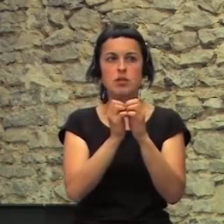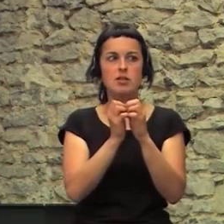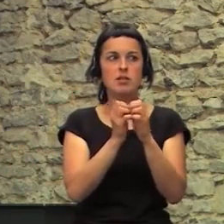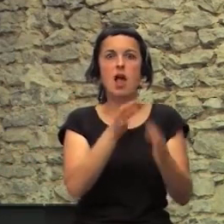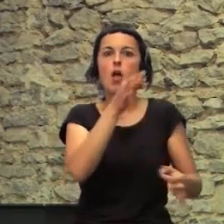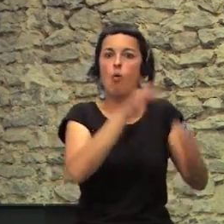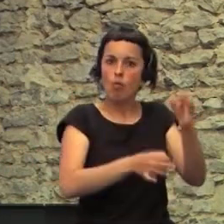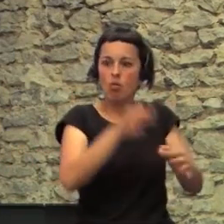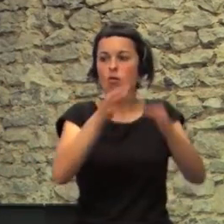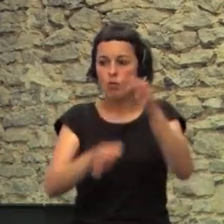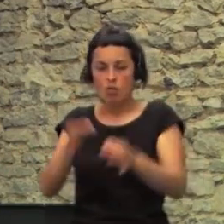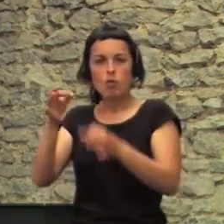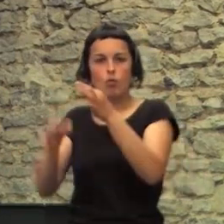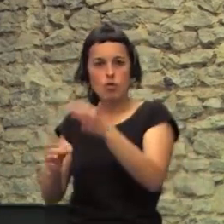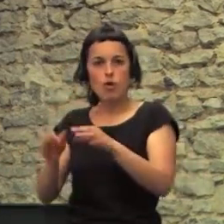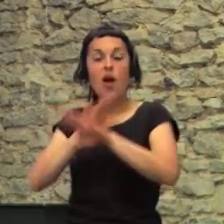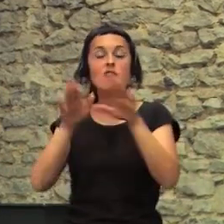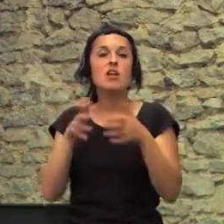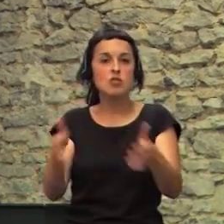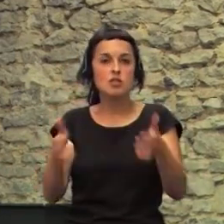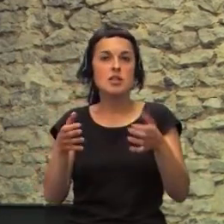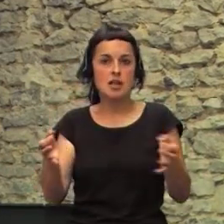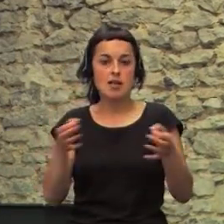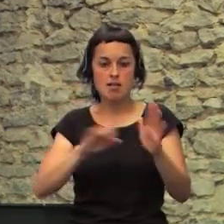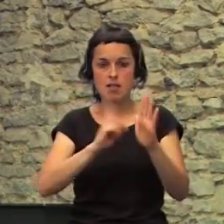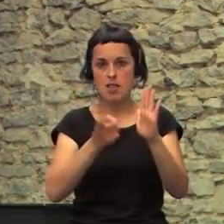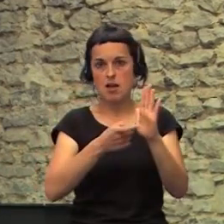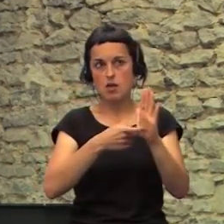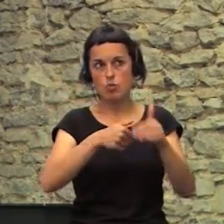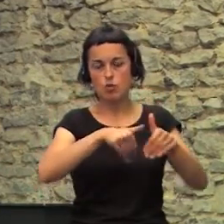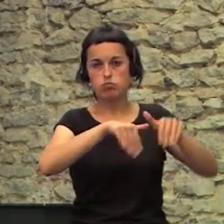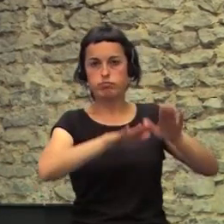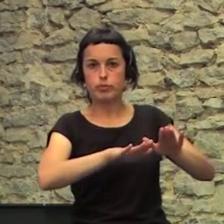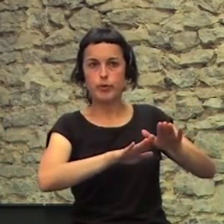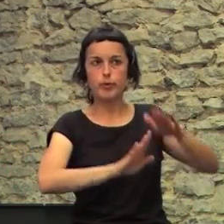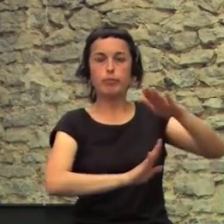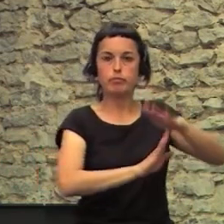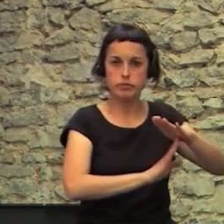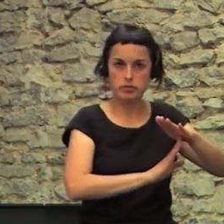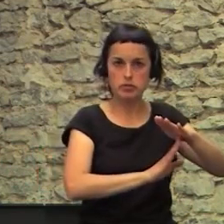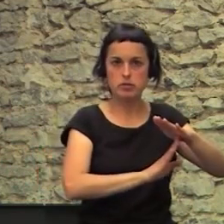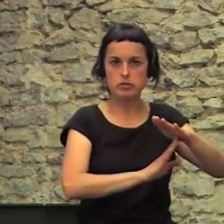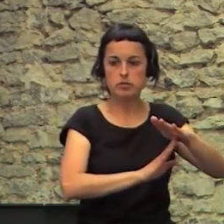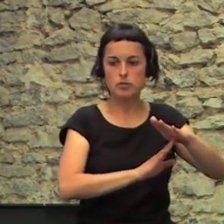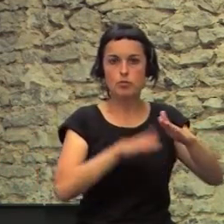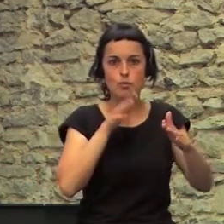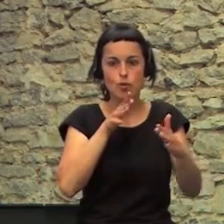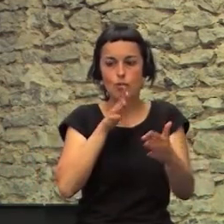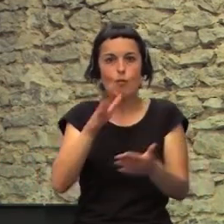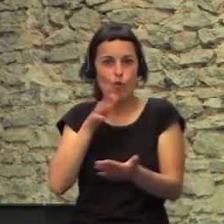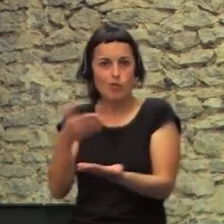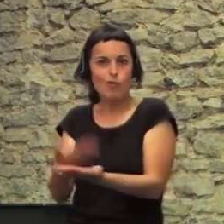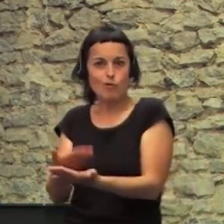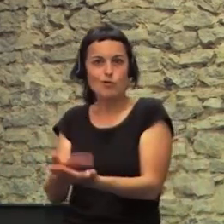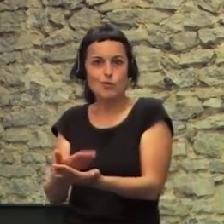¿no?, al respecto. Lo que se ha conseguido es paralizar esta ley, un poco justificando todas las situaciones, que hay más de